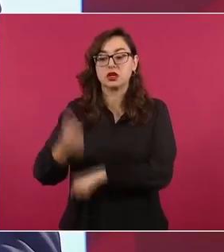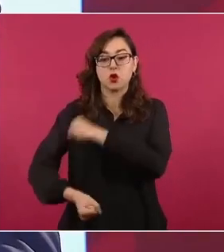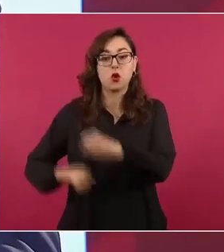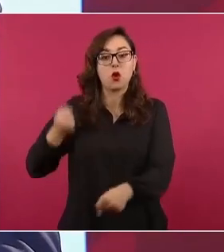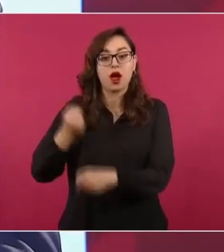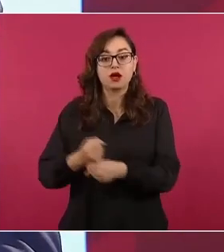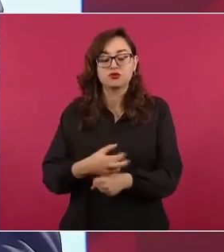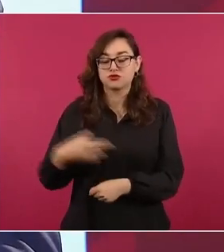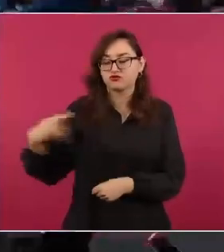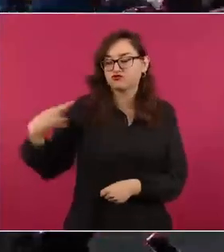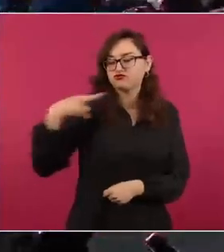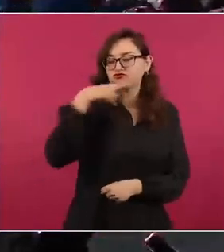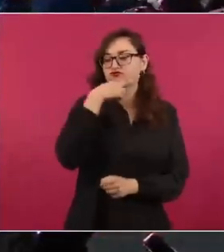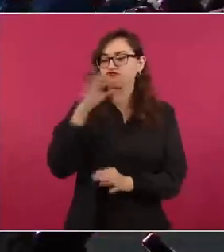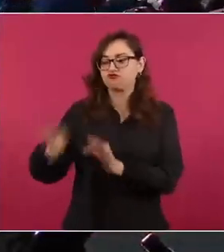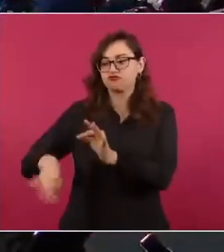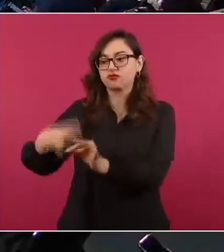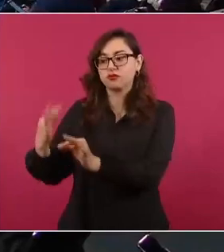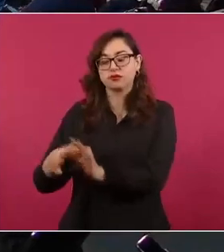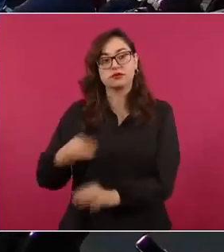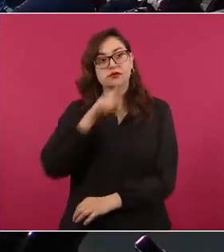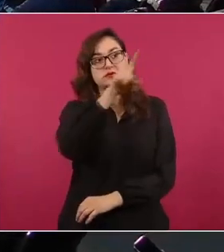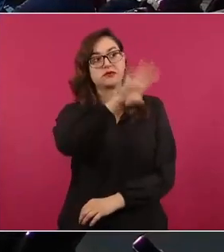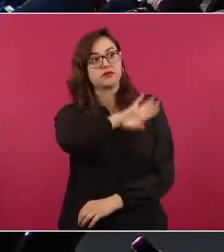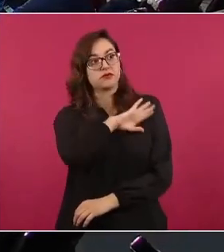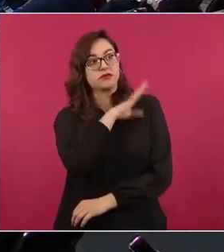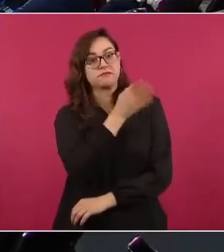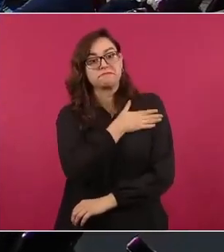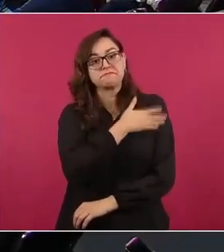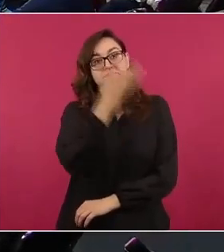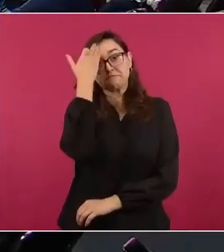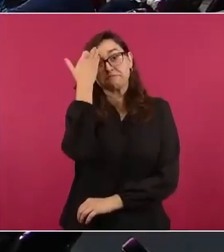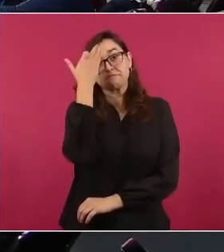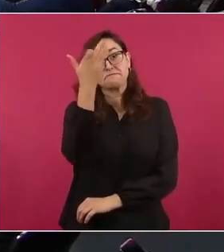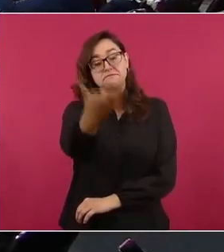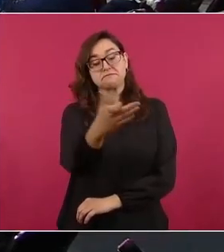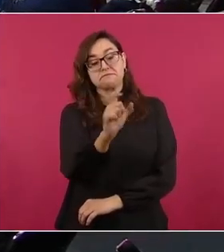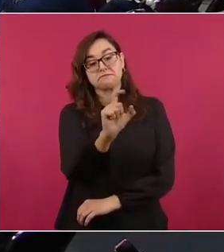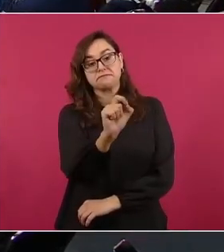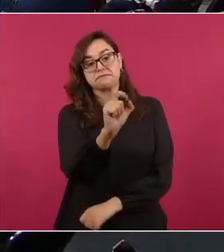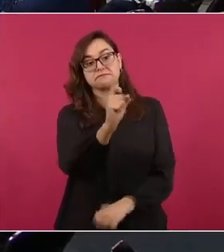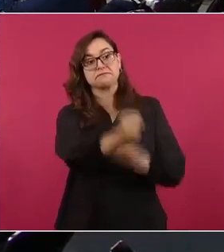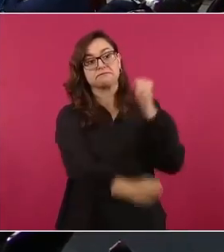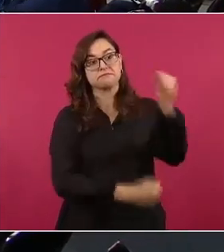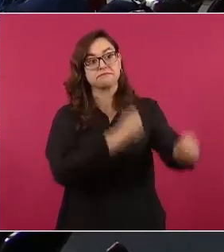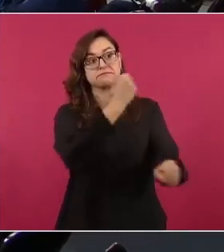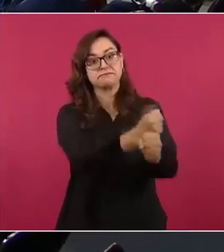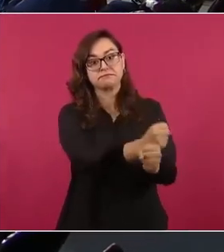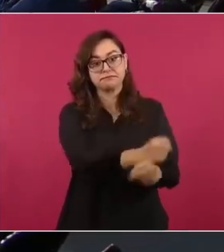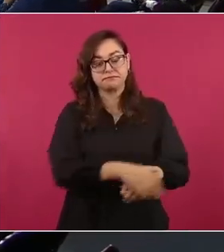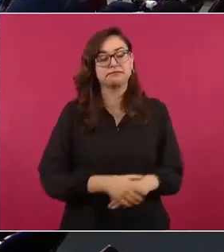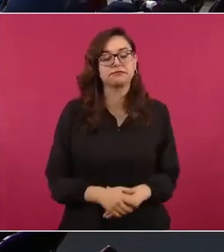y